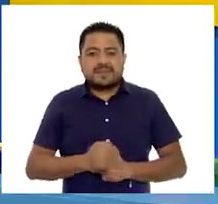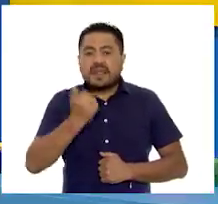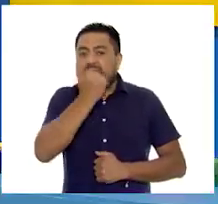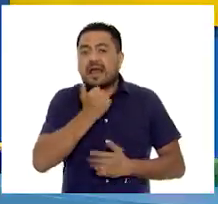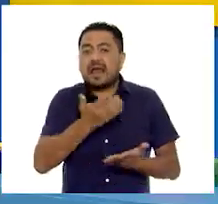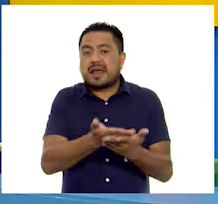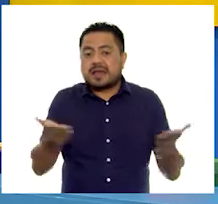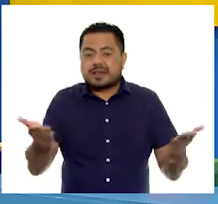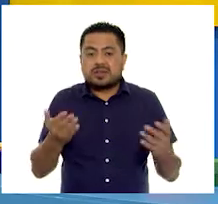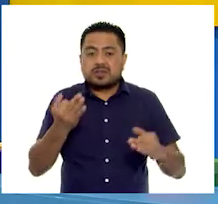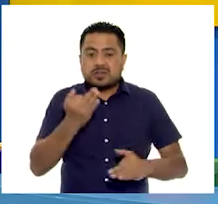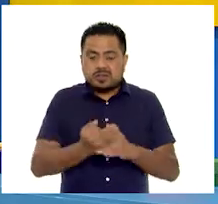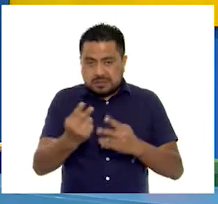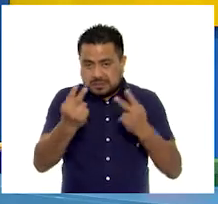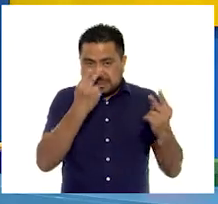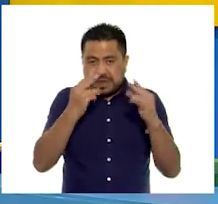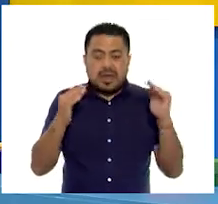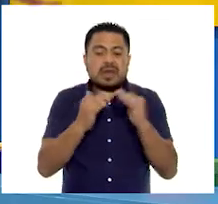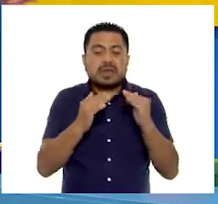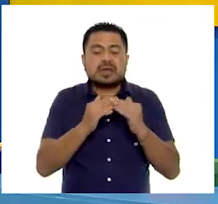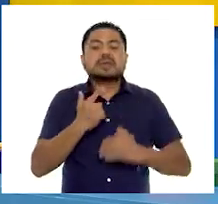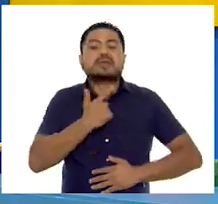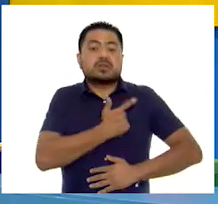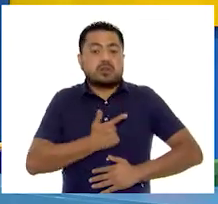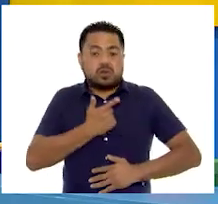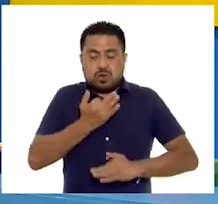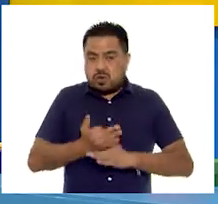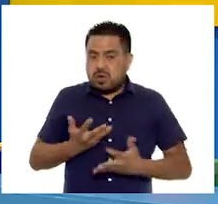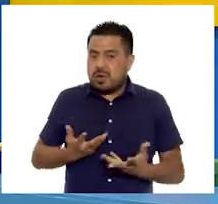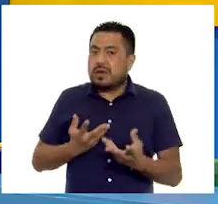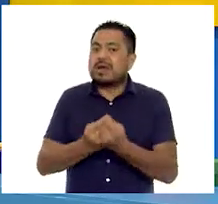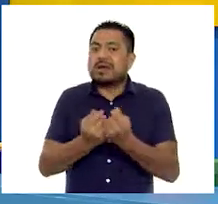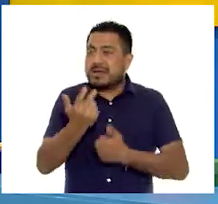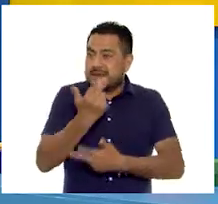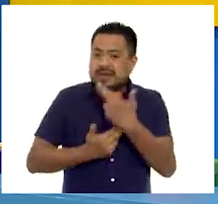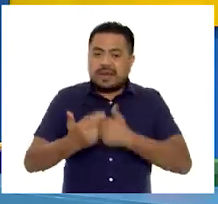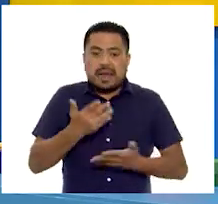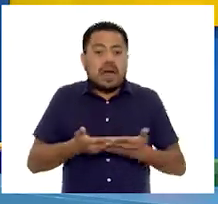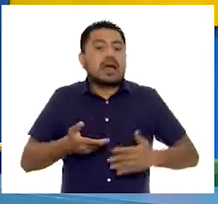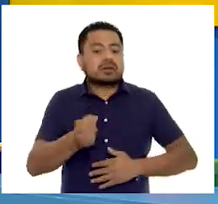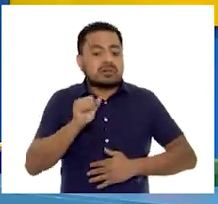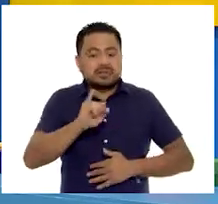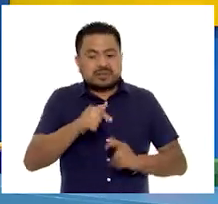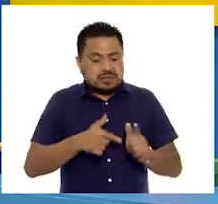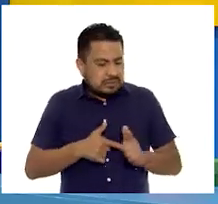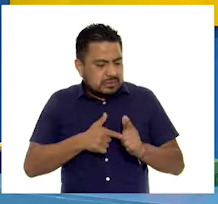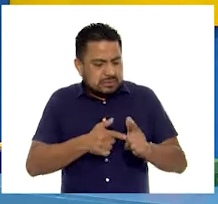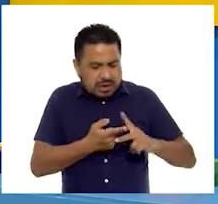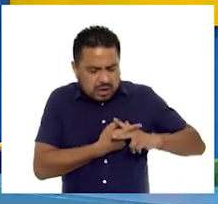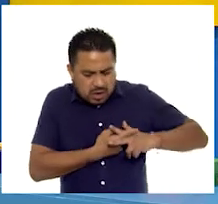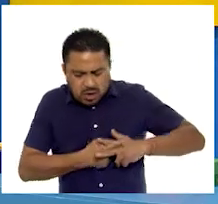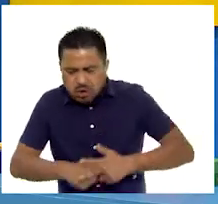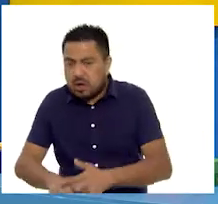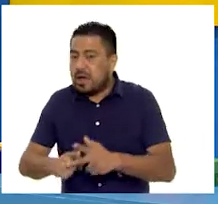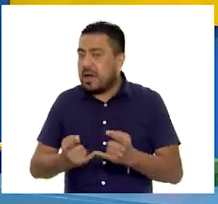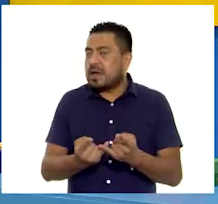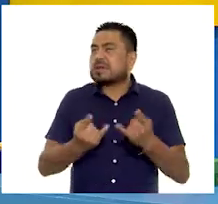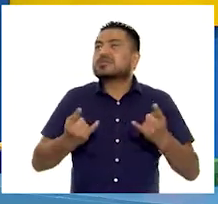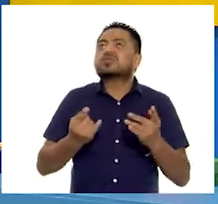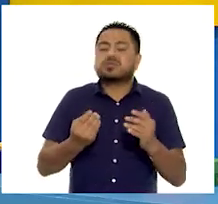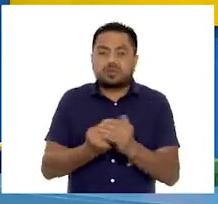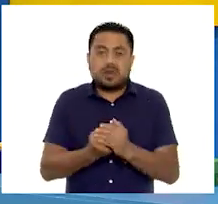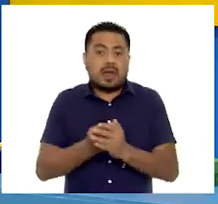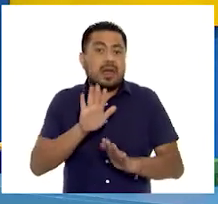Alumnas y alumnos que nos ven desde casa, es un gusto tenerles de regreso. Ahora sí, vamos a comenzar con nuestra clase de historia. Pero